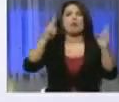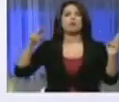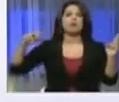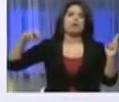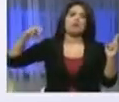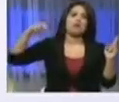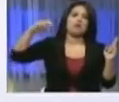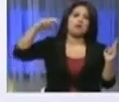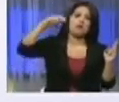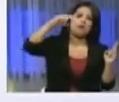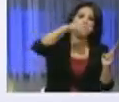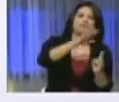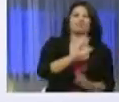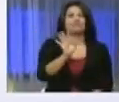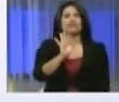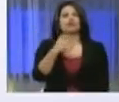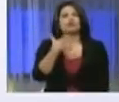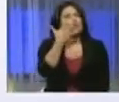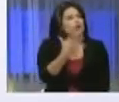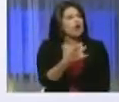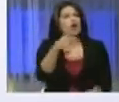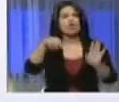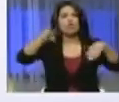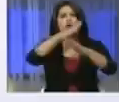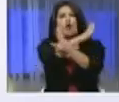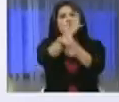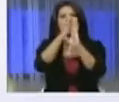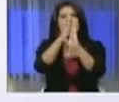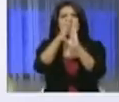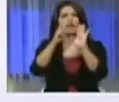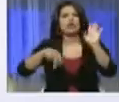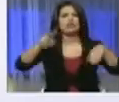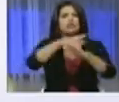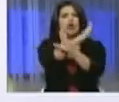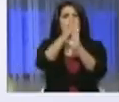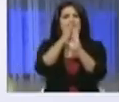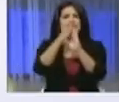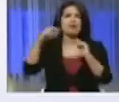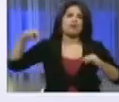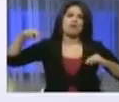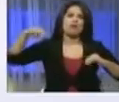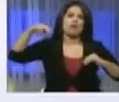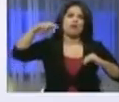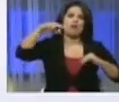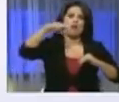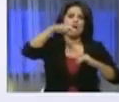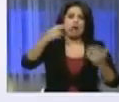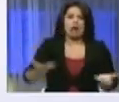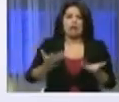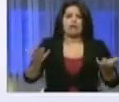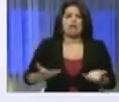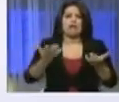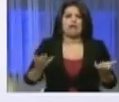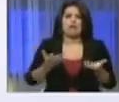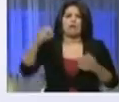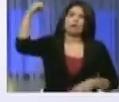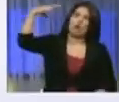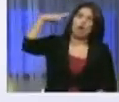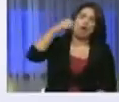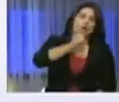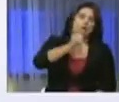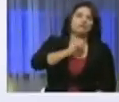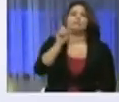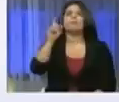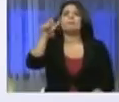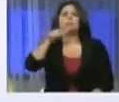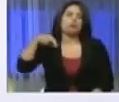A veces uno los ve a 12 del mediodía, el piso ardiente de ese sol tremendo que pega allí, y la gente tiene que pasar con... No,